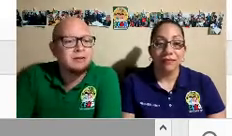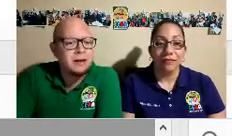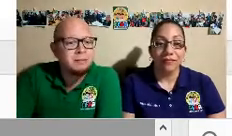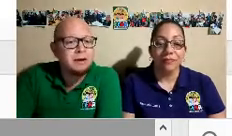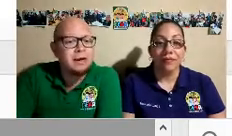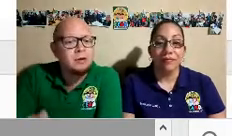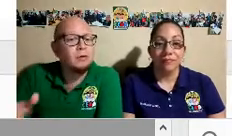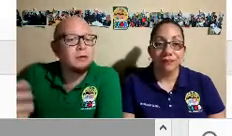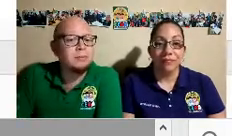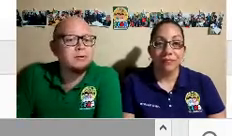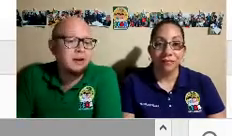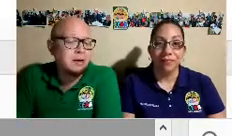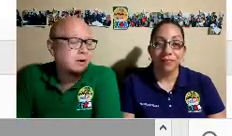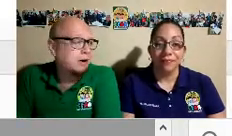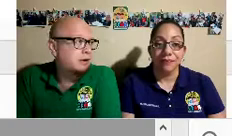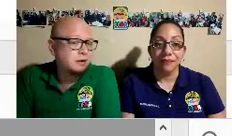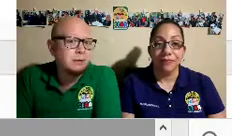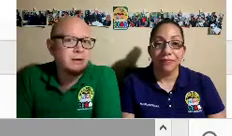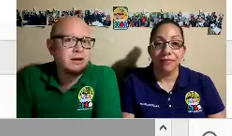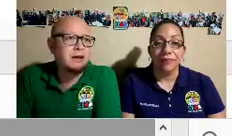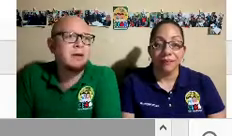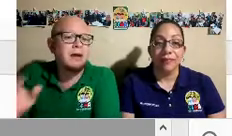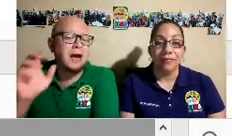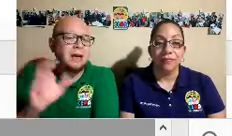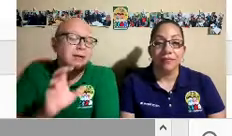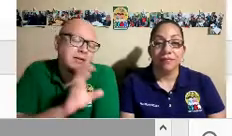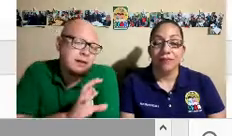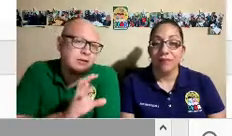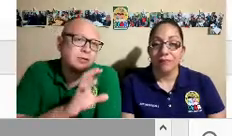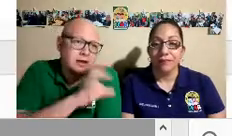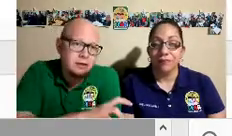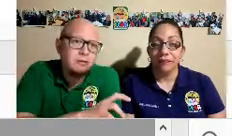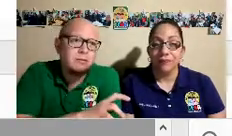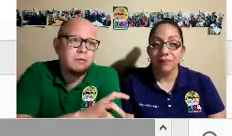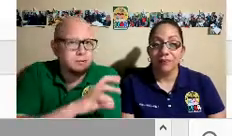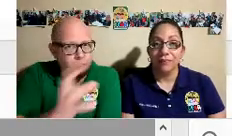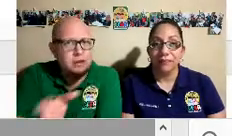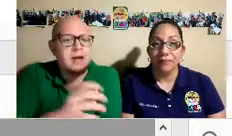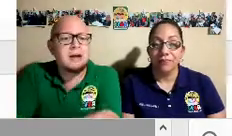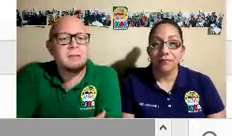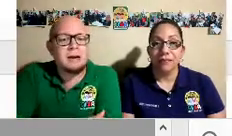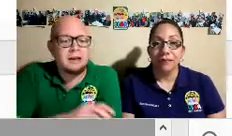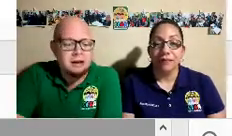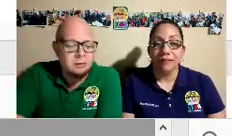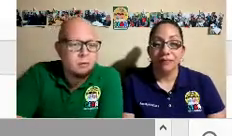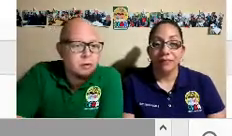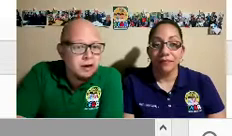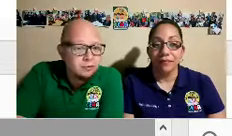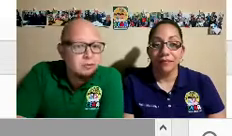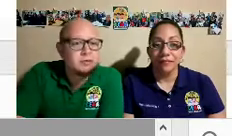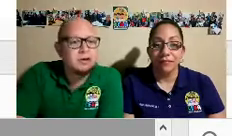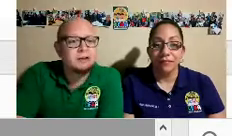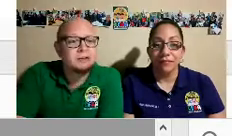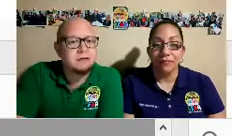elaboren un mensaje para que el otro equipo sepa cuál eligieron. Aquí, en este caso, el niño o tu niña va a elegir uno